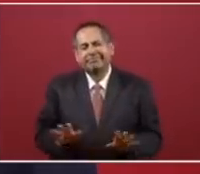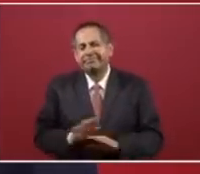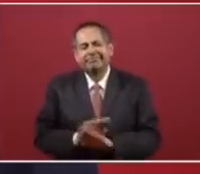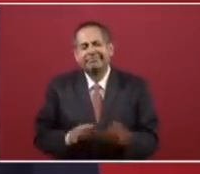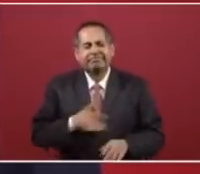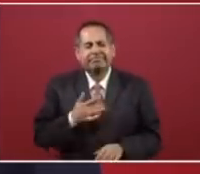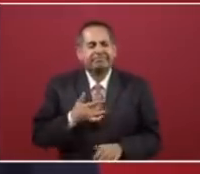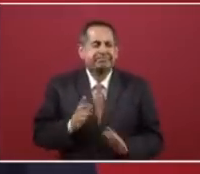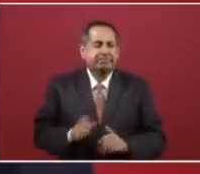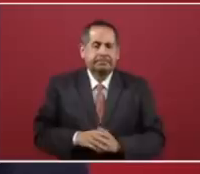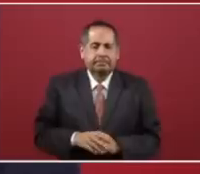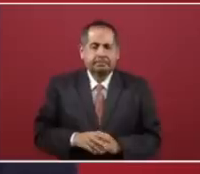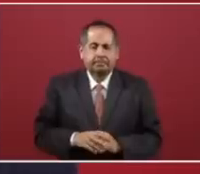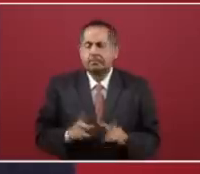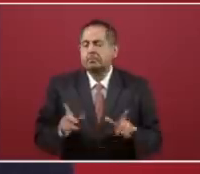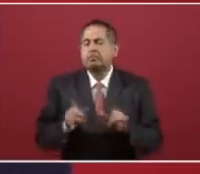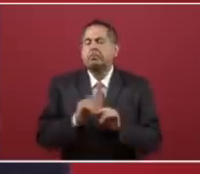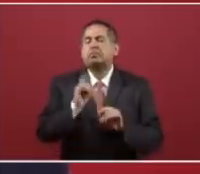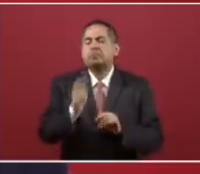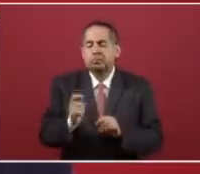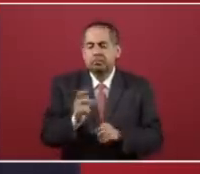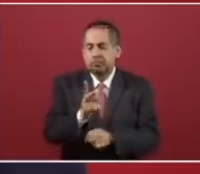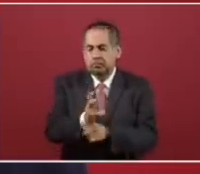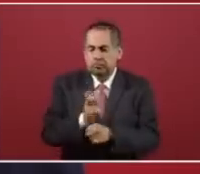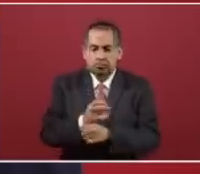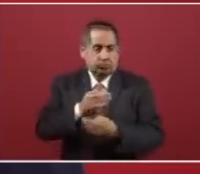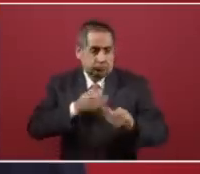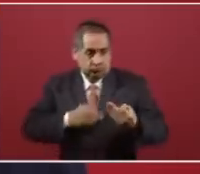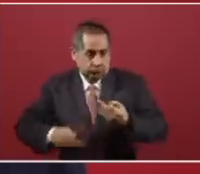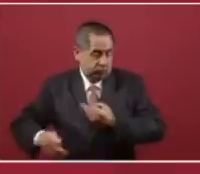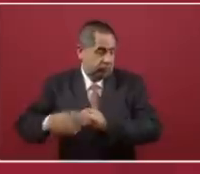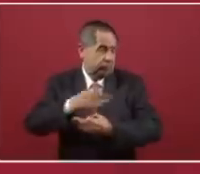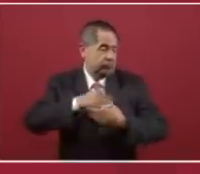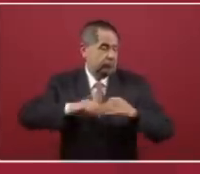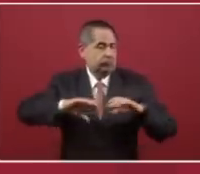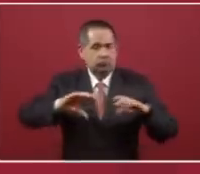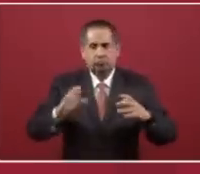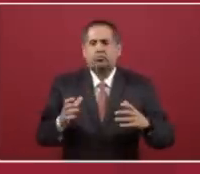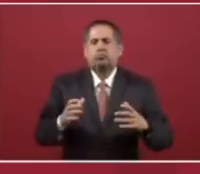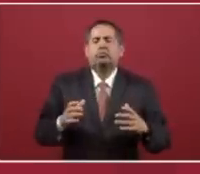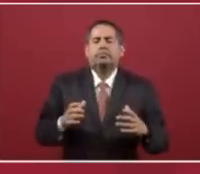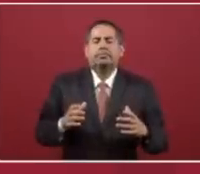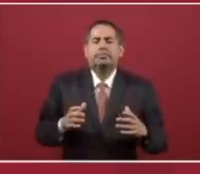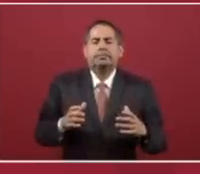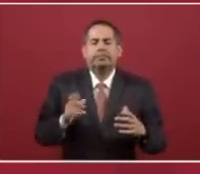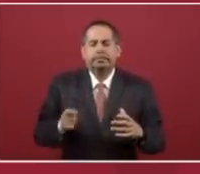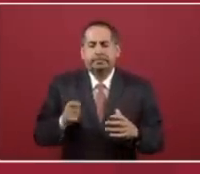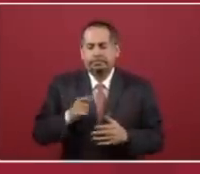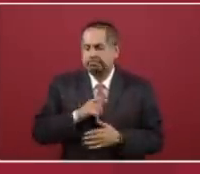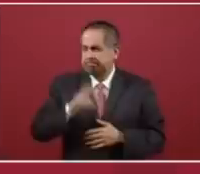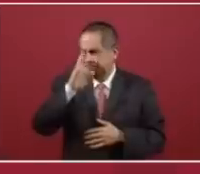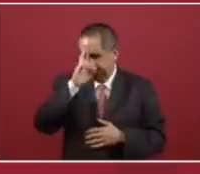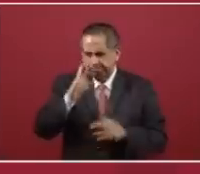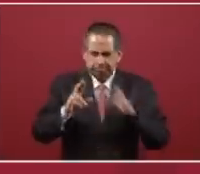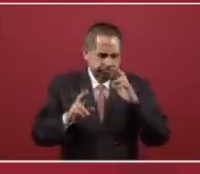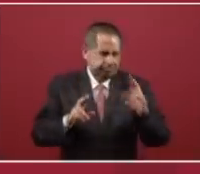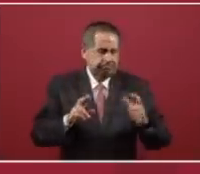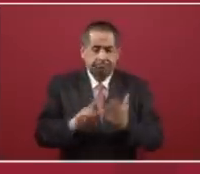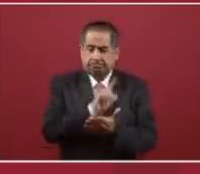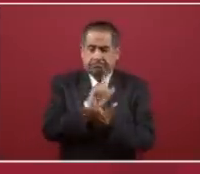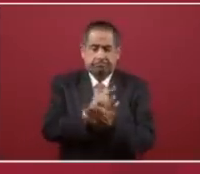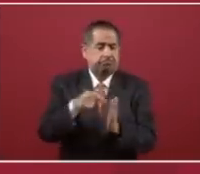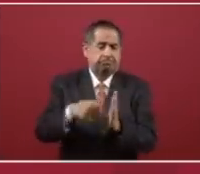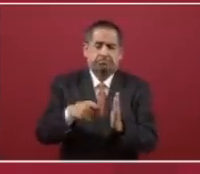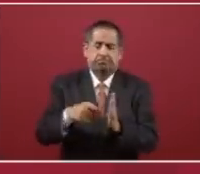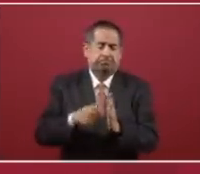e invitar nada más a que todos este respetemos la legalidad